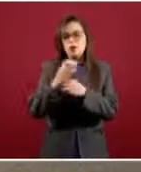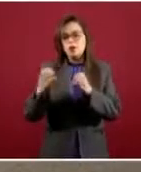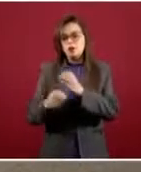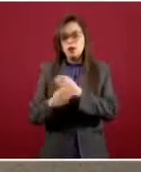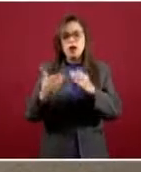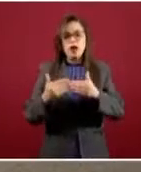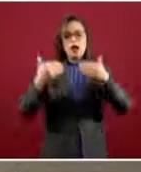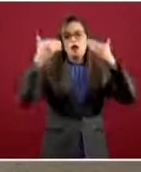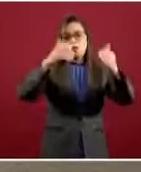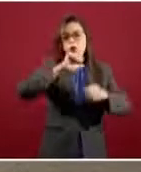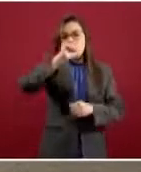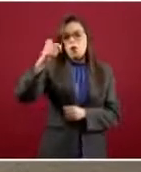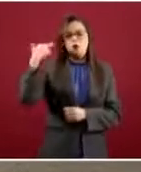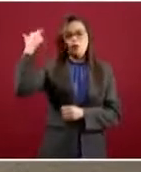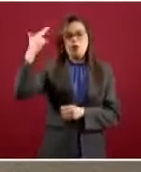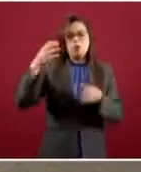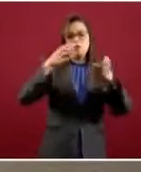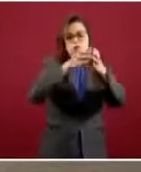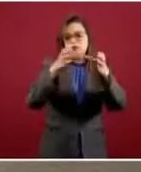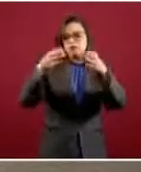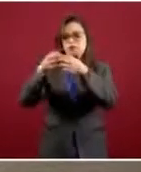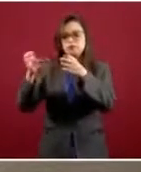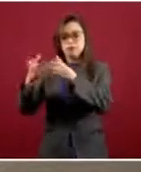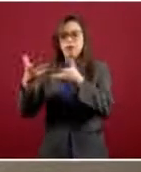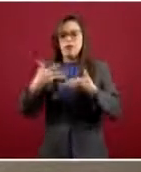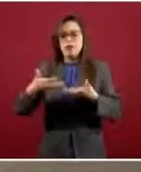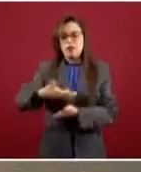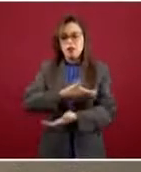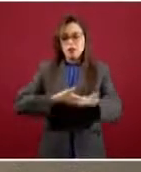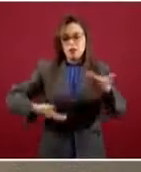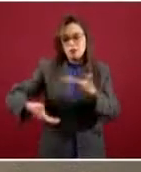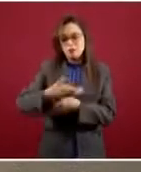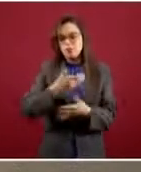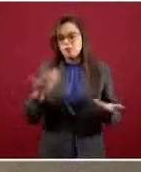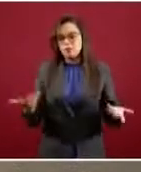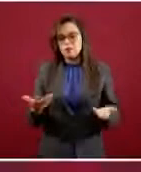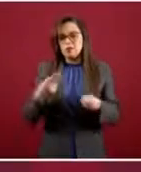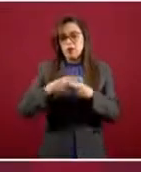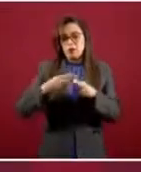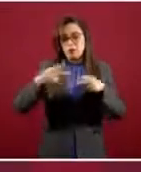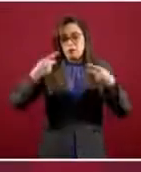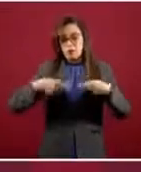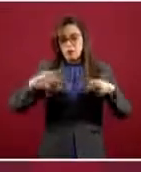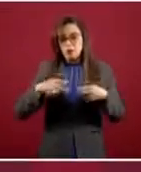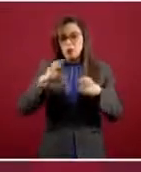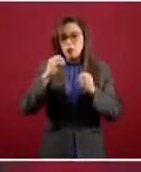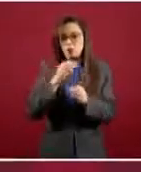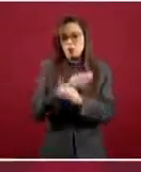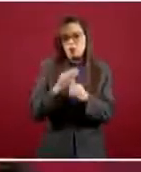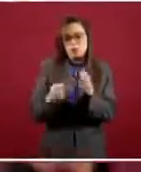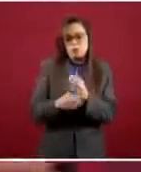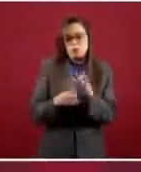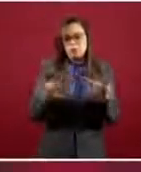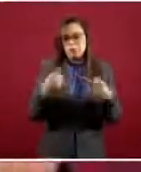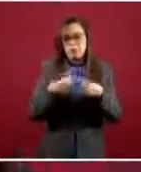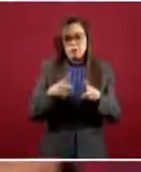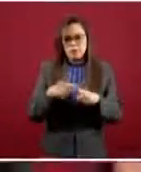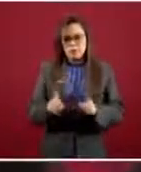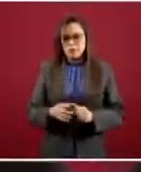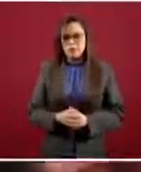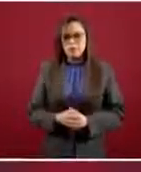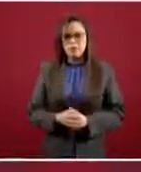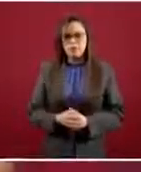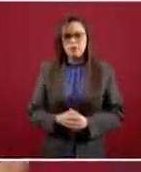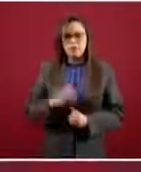otros reinos con quienes se comparten recursos, mercancías, incluso personas, o simplemente el exterior inmediato,